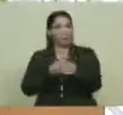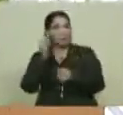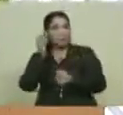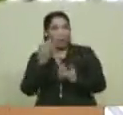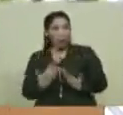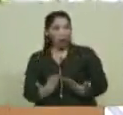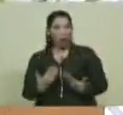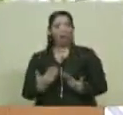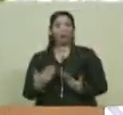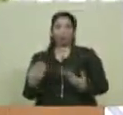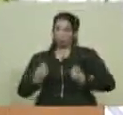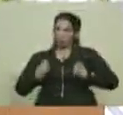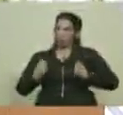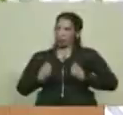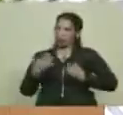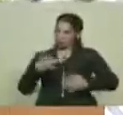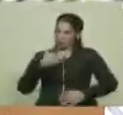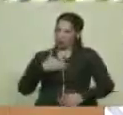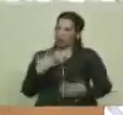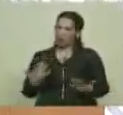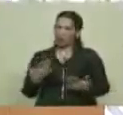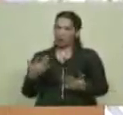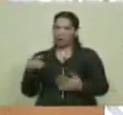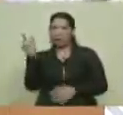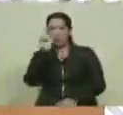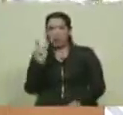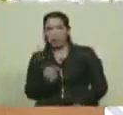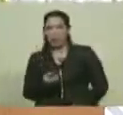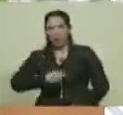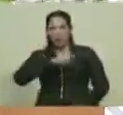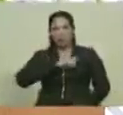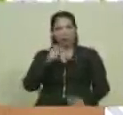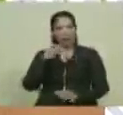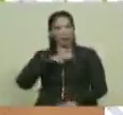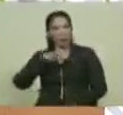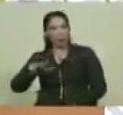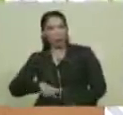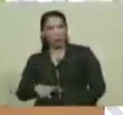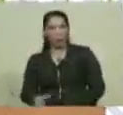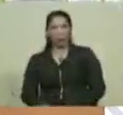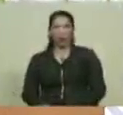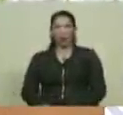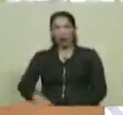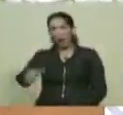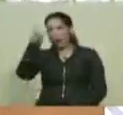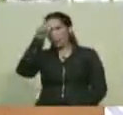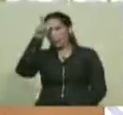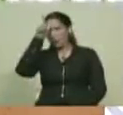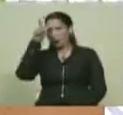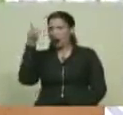nuestras vidas, de Italia, de España, de Portugal, de Alemania,